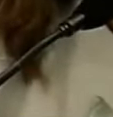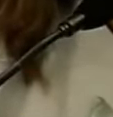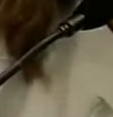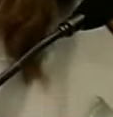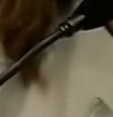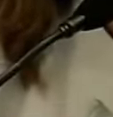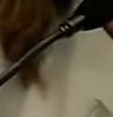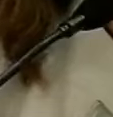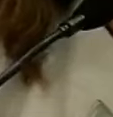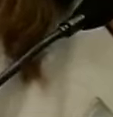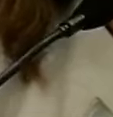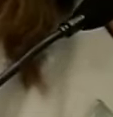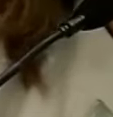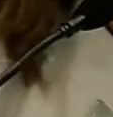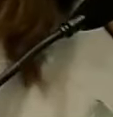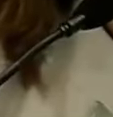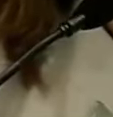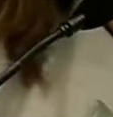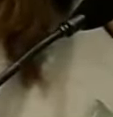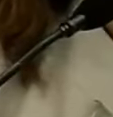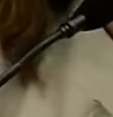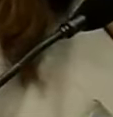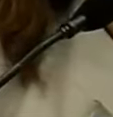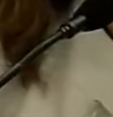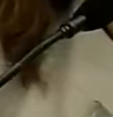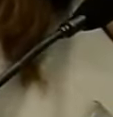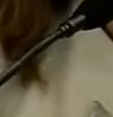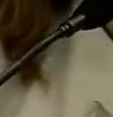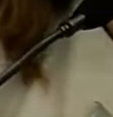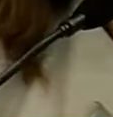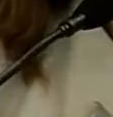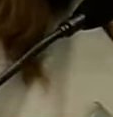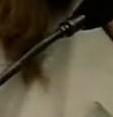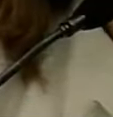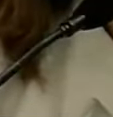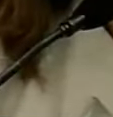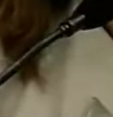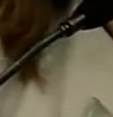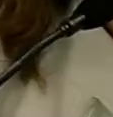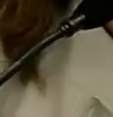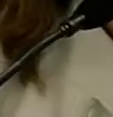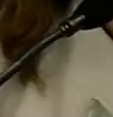federales son presos que vienen de las bandas rosarinas.